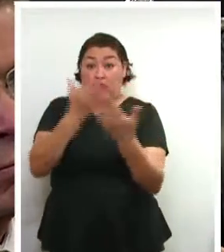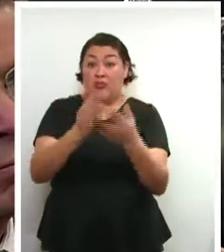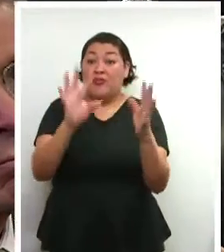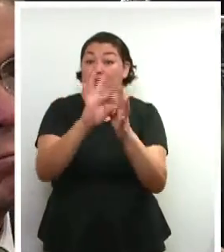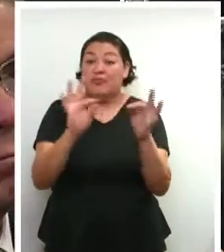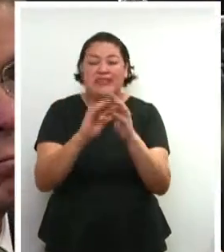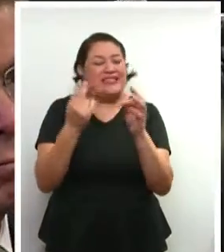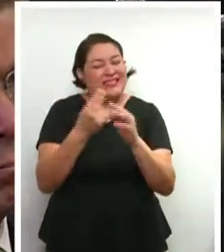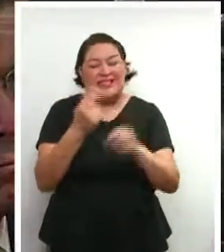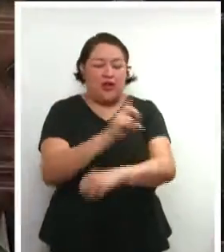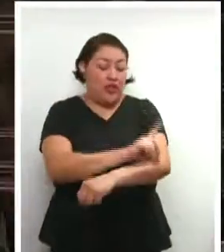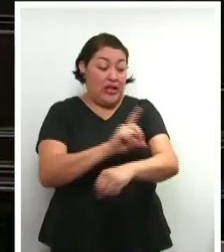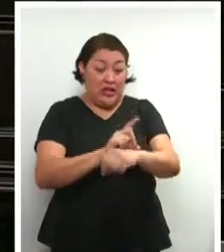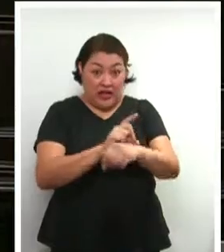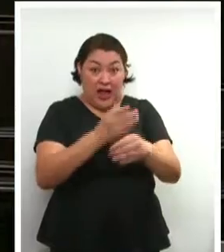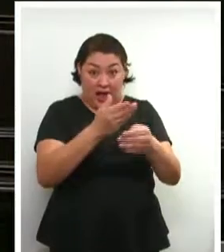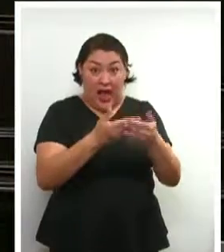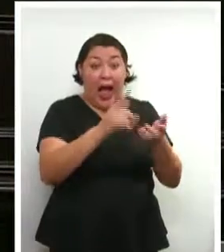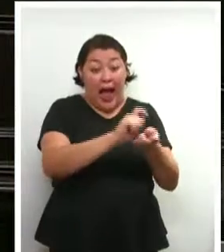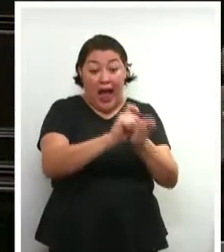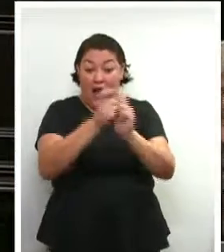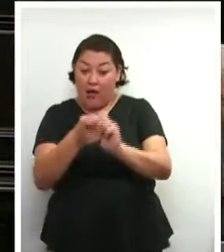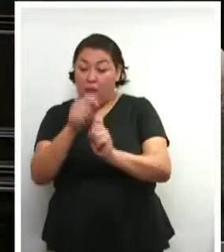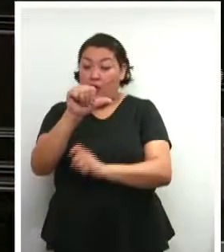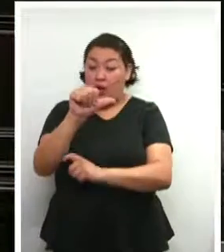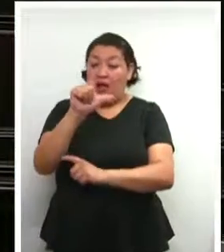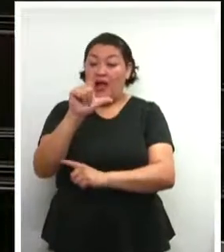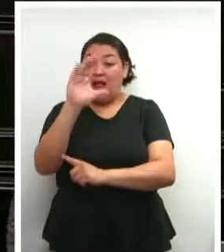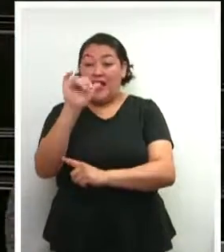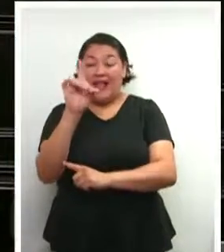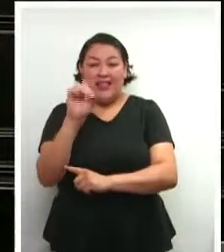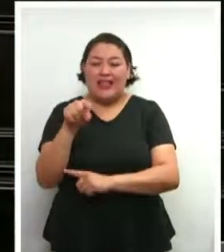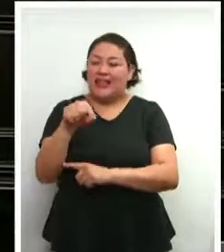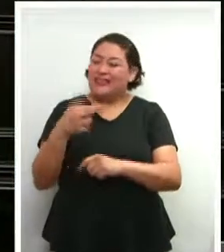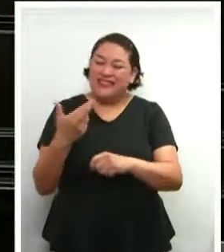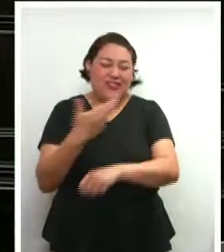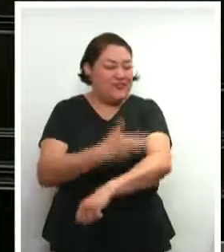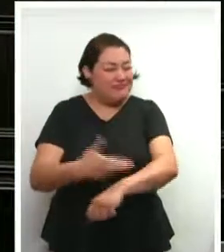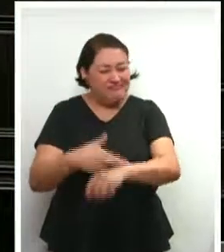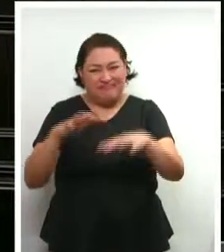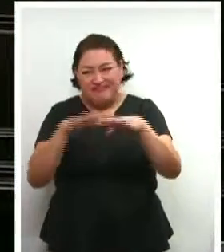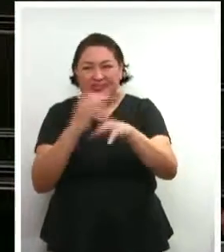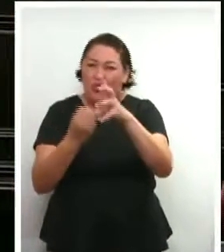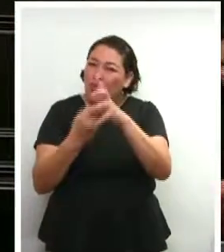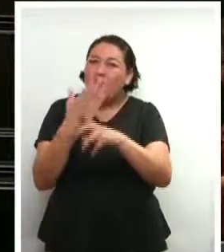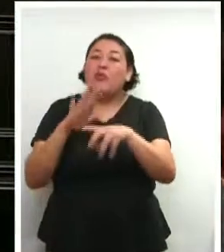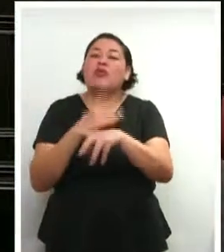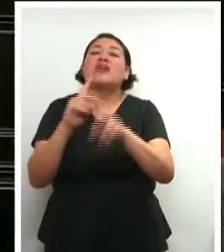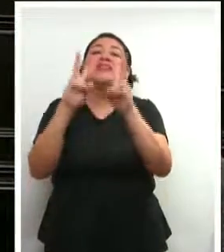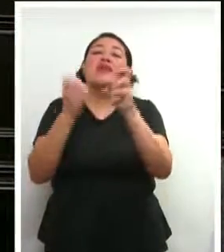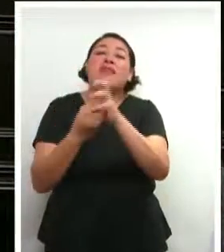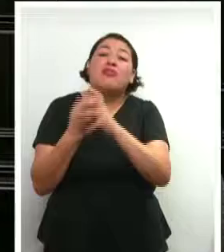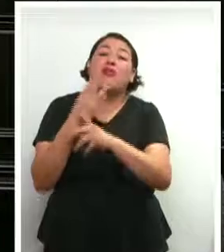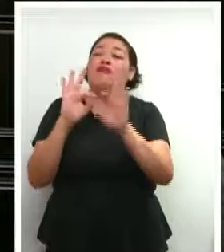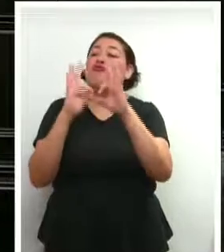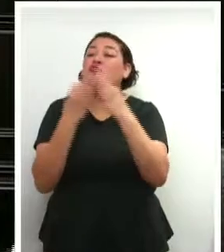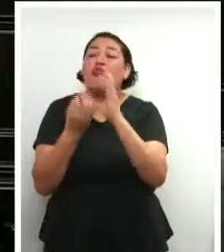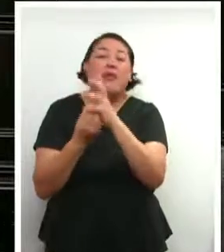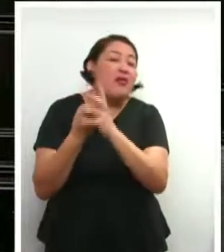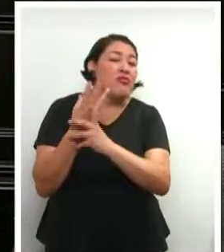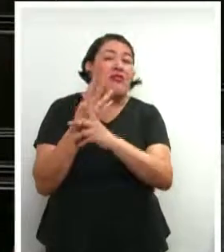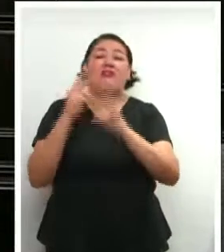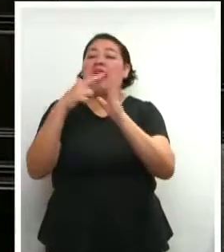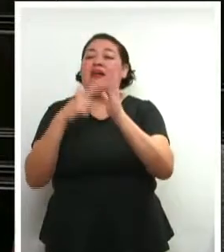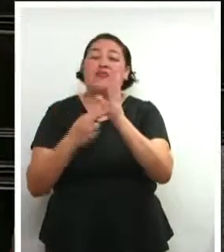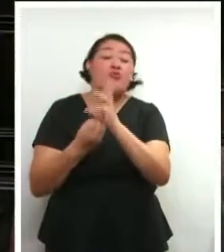las alcaldías, tiene que ver con un tema de constitucionalidad, de control de constitucionalidad. ¿Por qué? Porque